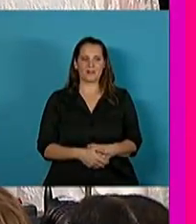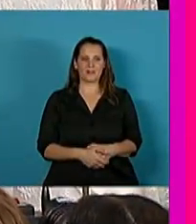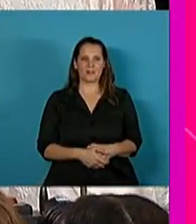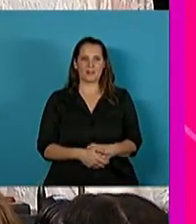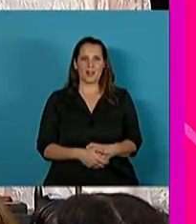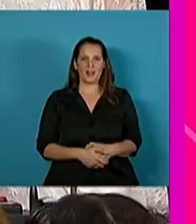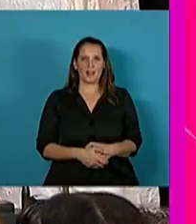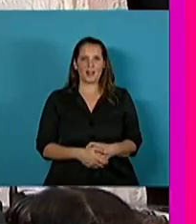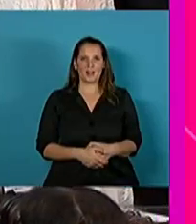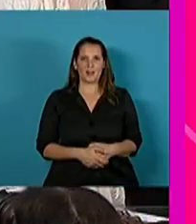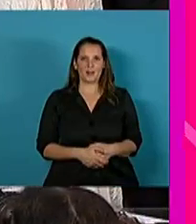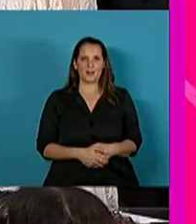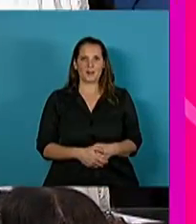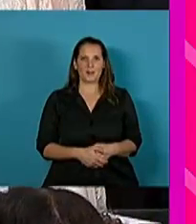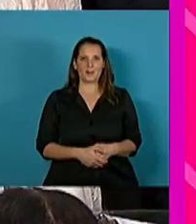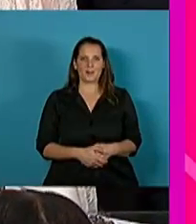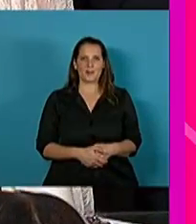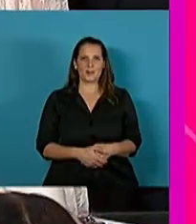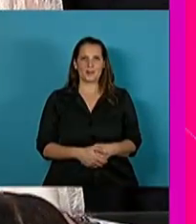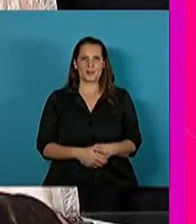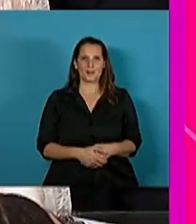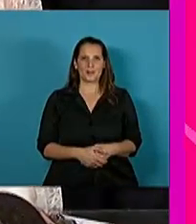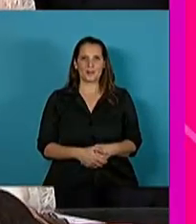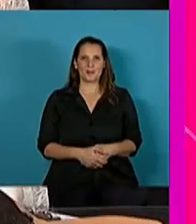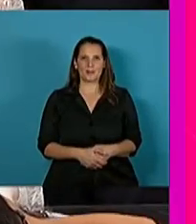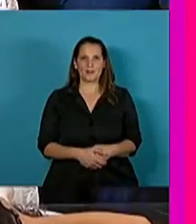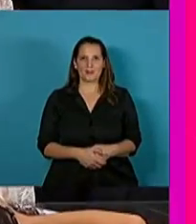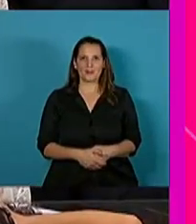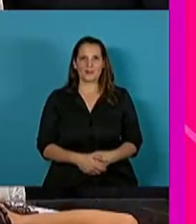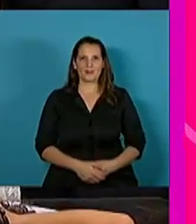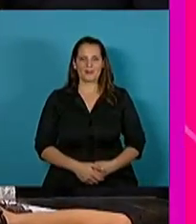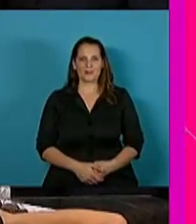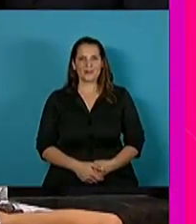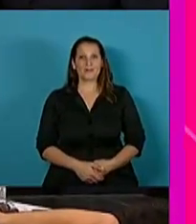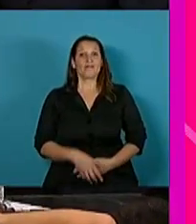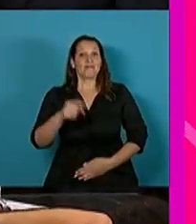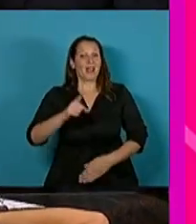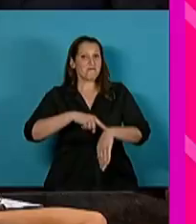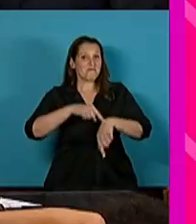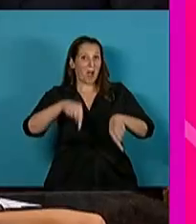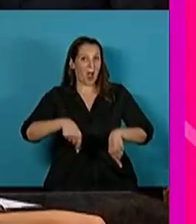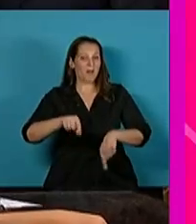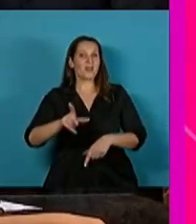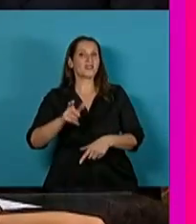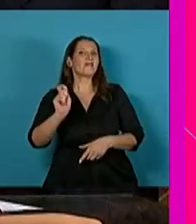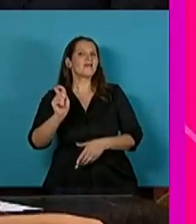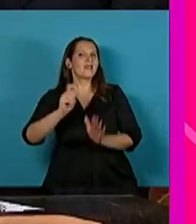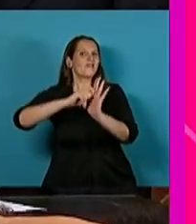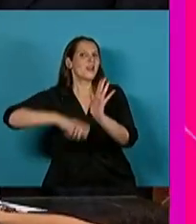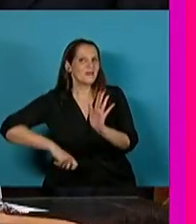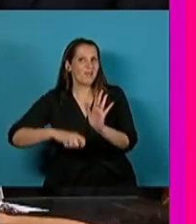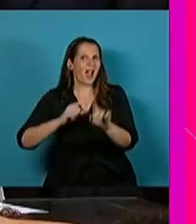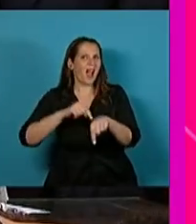Con las caras, con el saludo. No, bueno, con... la señora estuvo. Bueno, a ver, ¿se cumplió el protocolo? Sí. Había polémica, de acuerdo al artículo 93 de